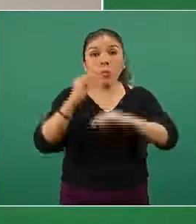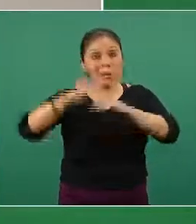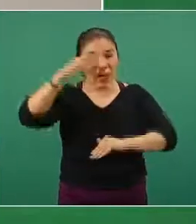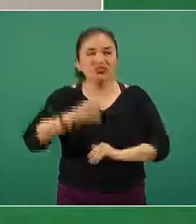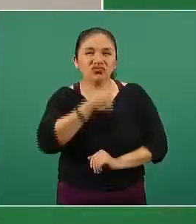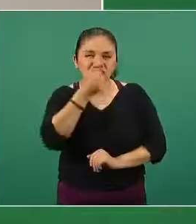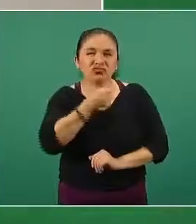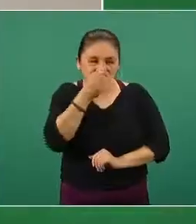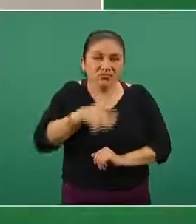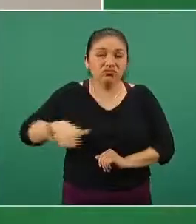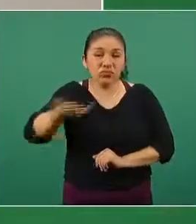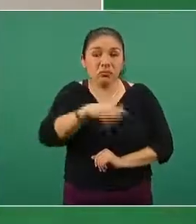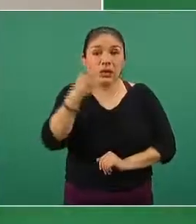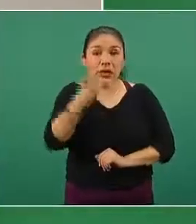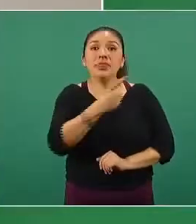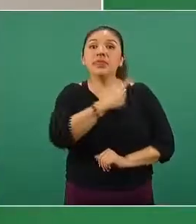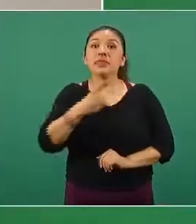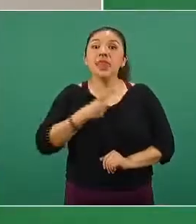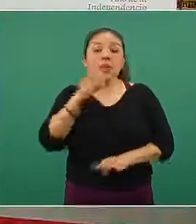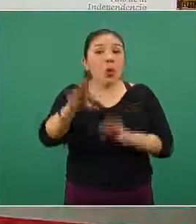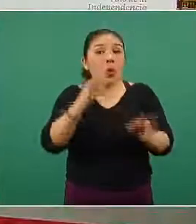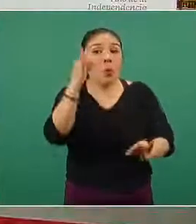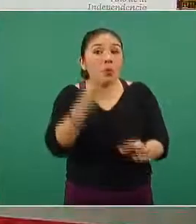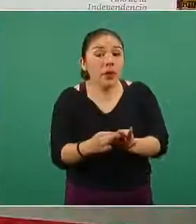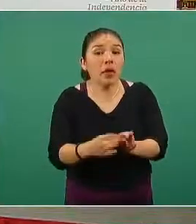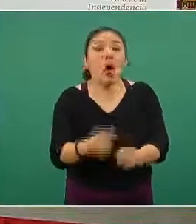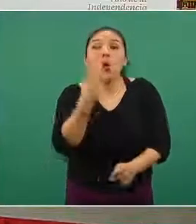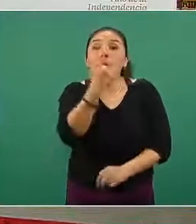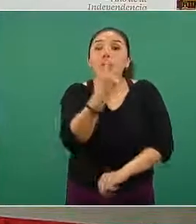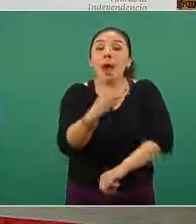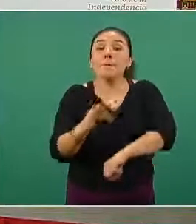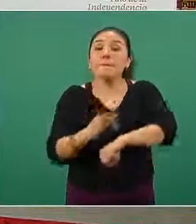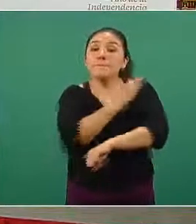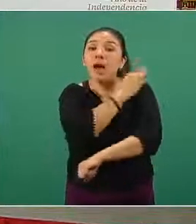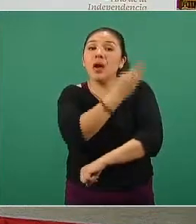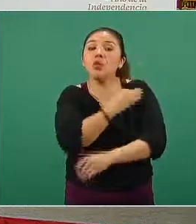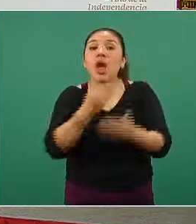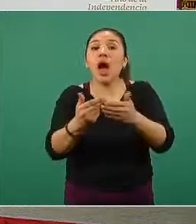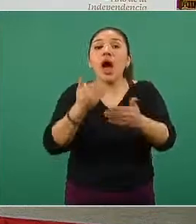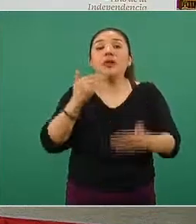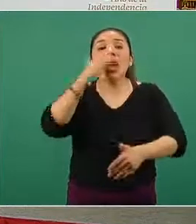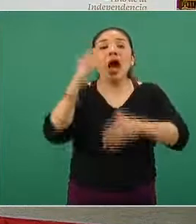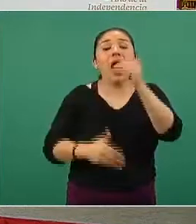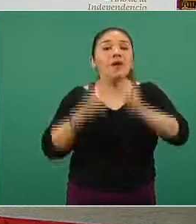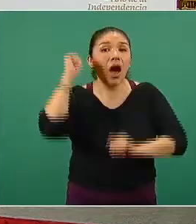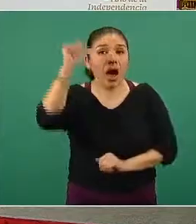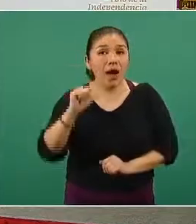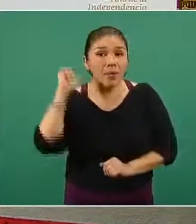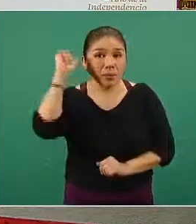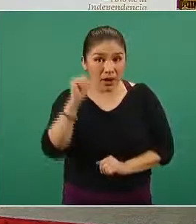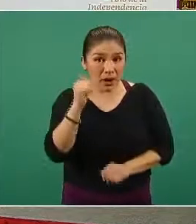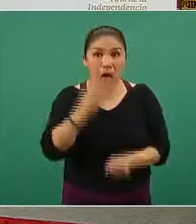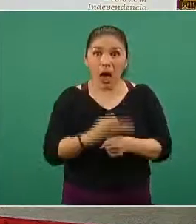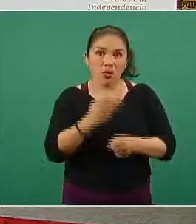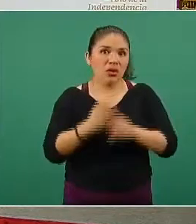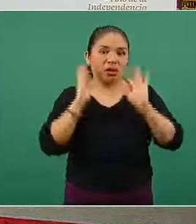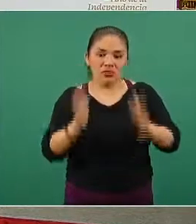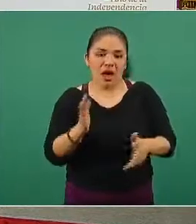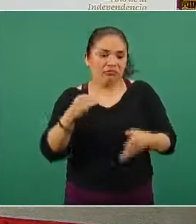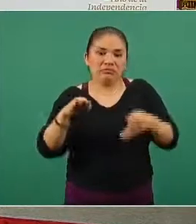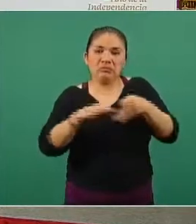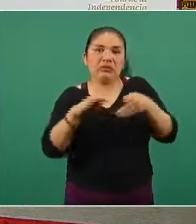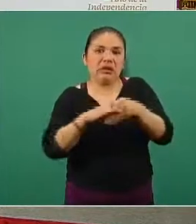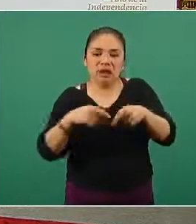adultos mayores de 60 años y más debe de quedar cubierta al menos con una dosis antes que se termine el mes de abril y estamos prácticamente